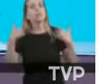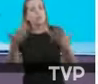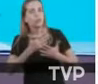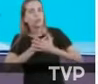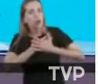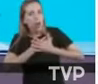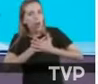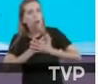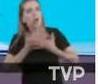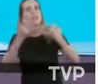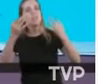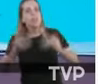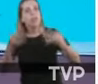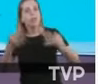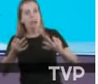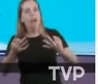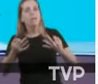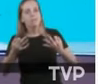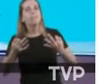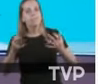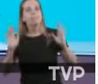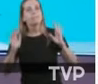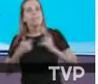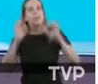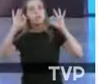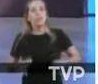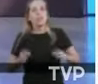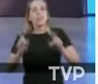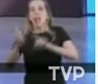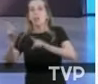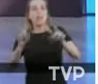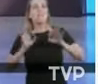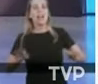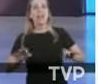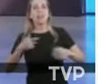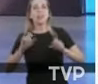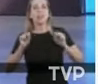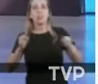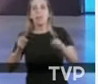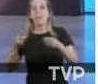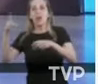corazón, es enero, sé que le he arruinado las vacaciones a unos cuantos, pero de verdad